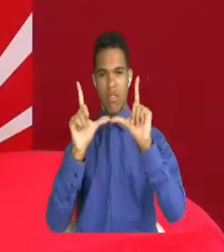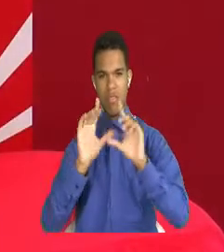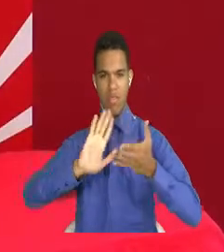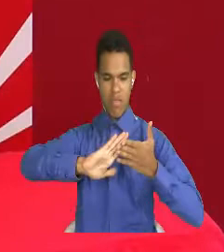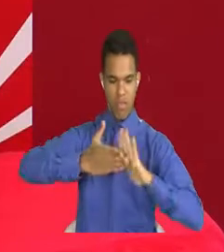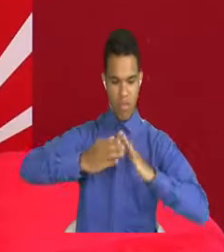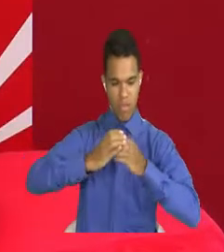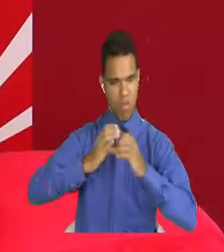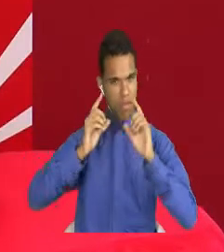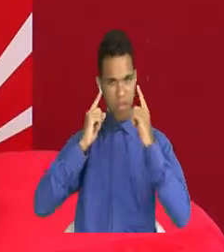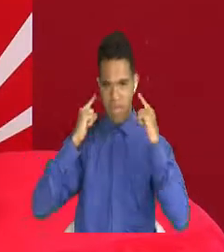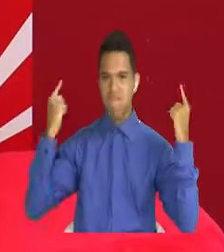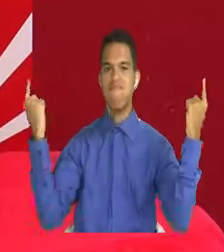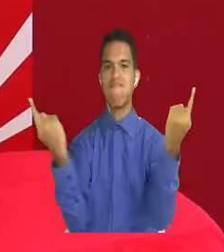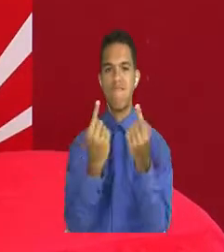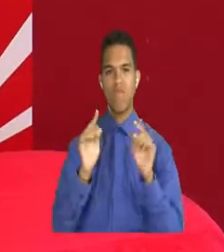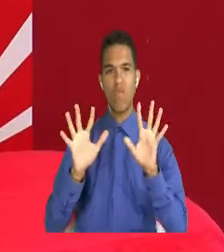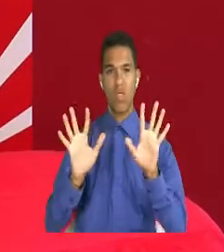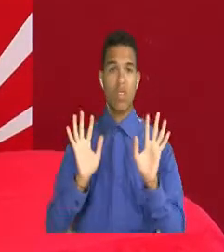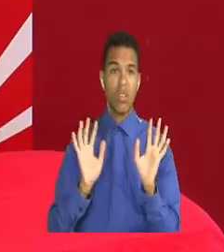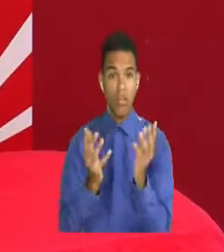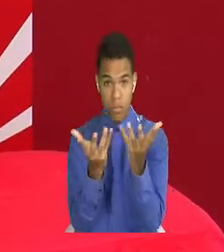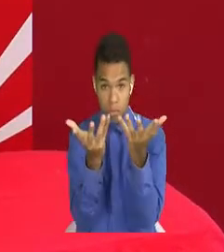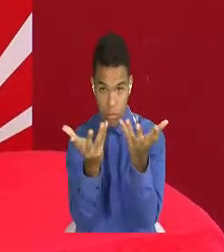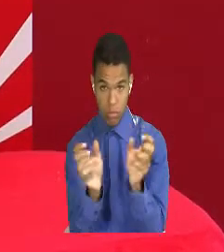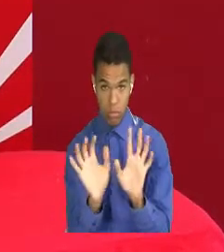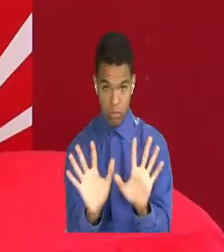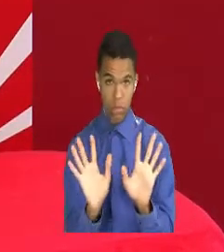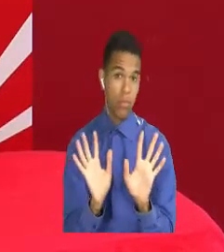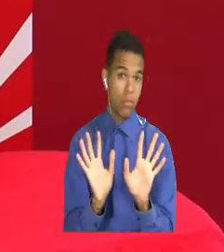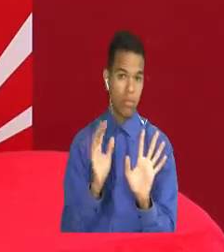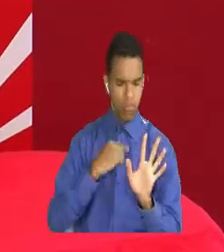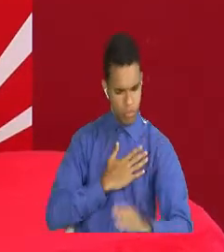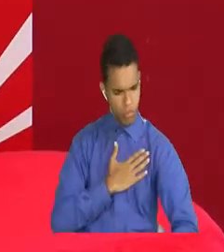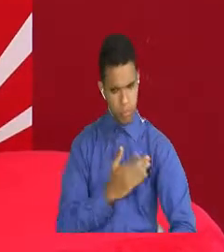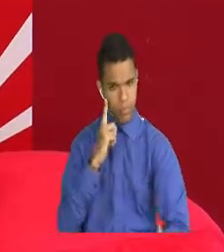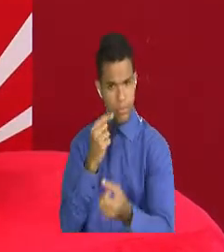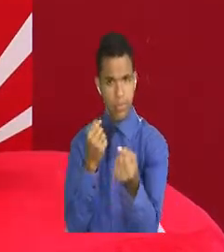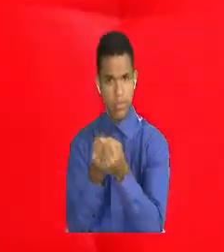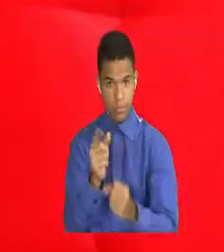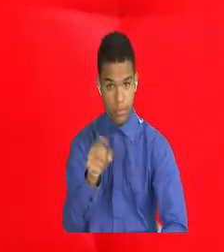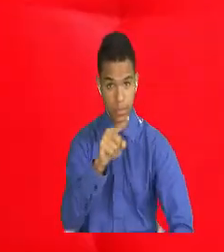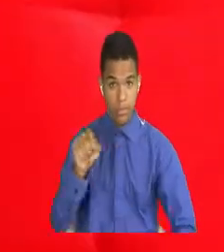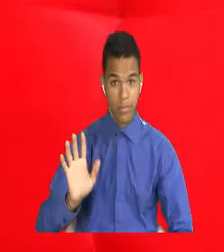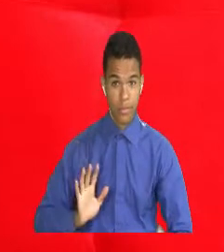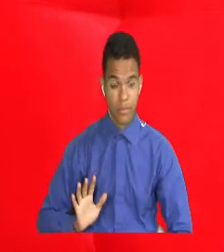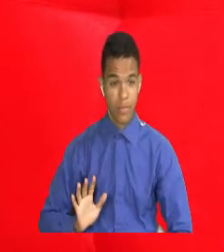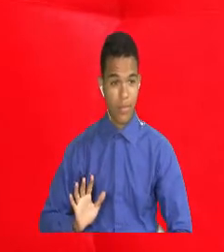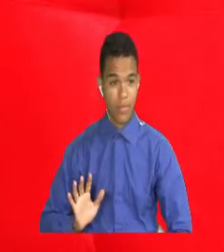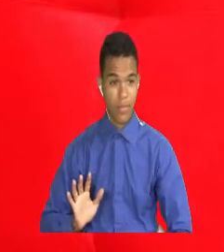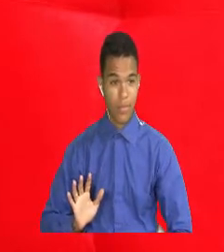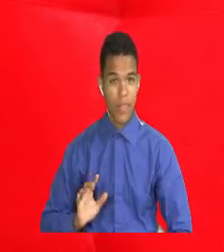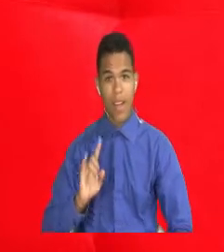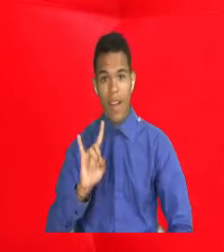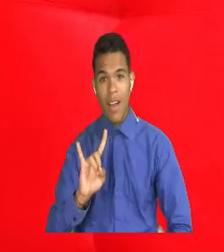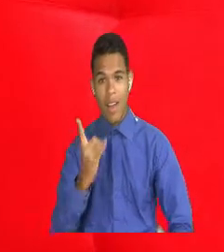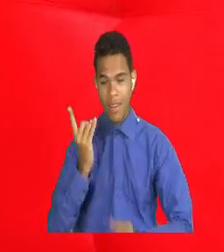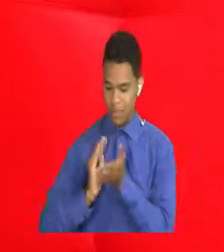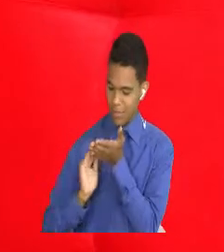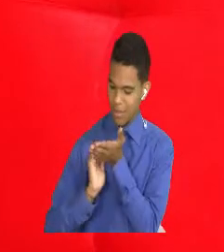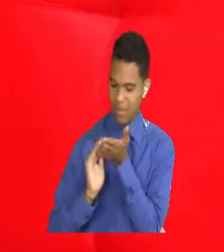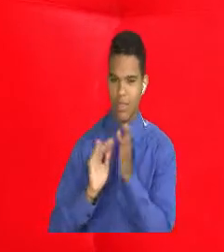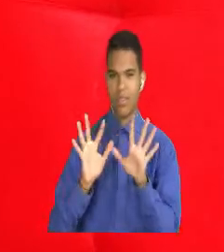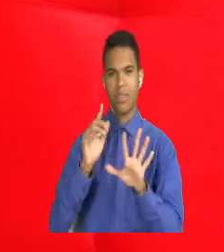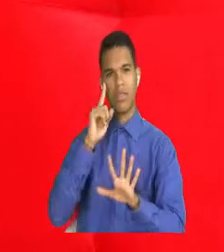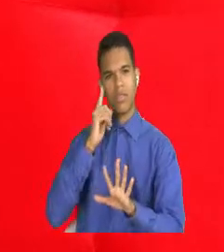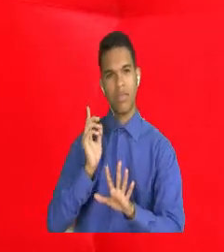general, es que lo que usted quiera, aquí se lo estampan. ¿Es así o no es así? Sí, señora, pero con algo agregado que es